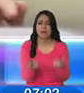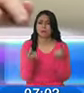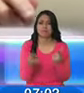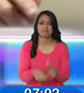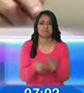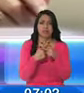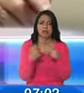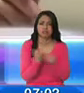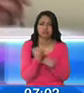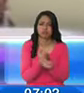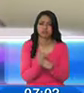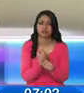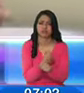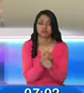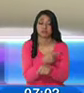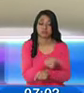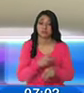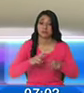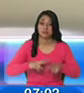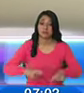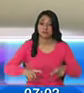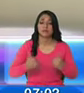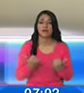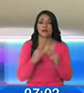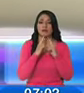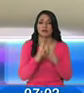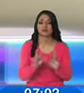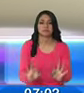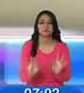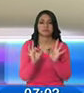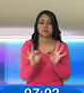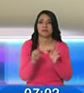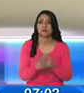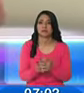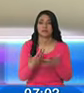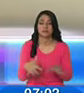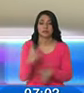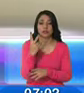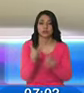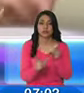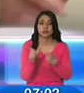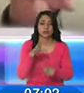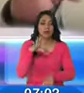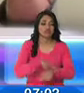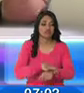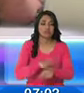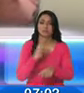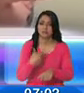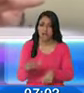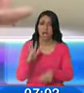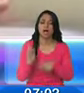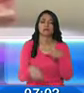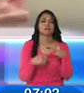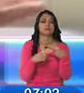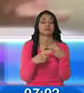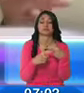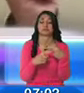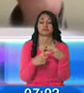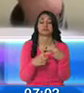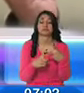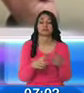consecuencia de esa indagación, tenemos los resultados que ya tenemos. Es decir, ya hay 2 personas detenidas, tenemos